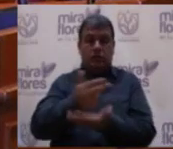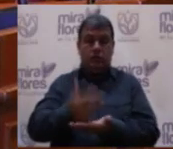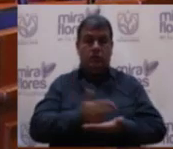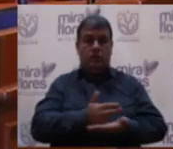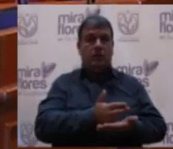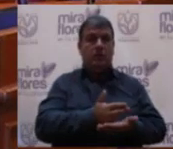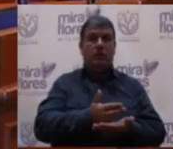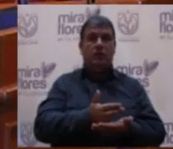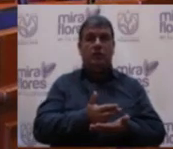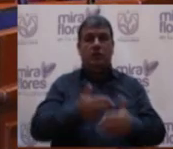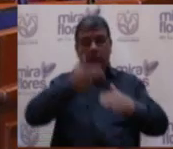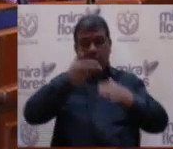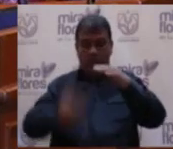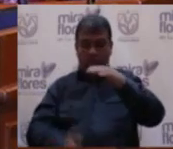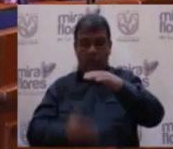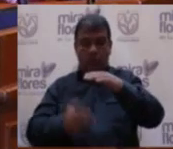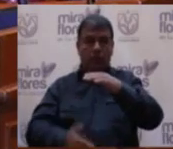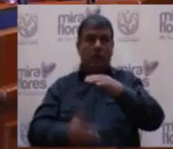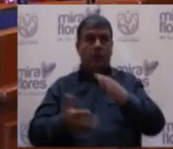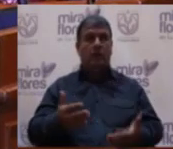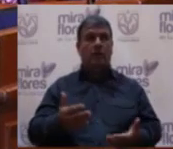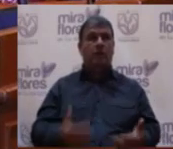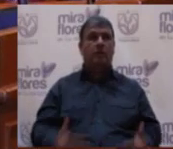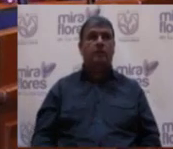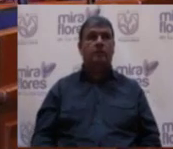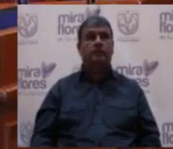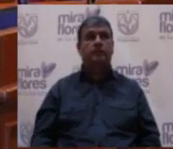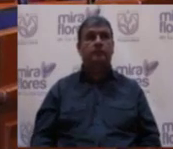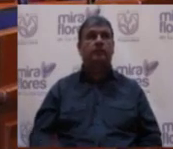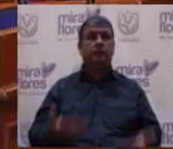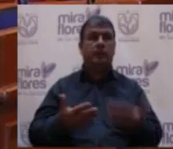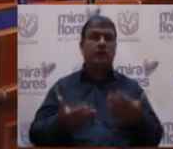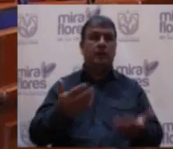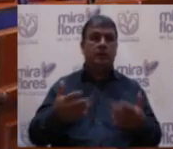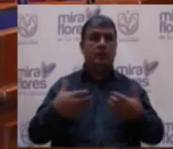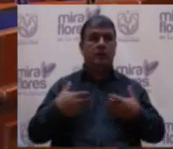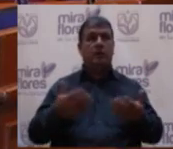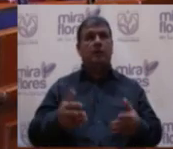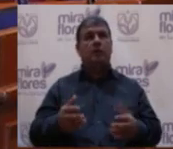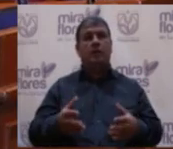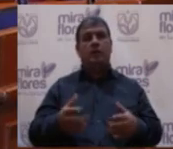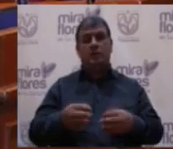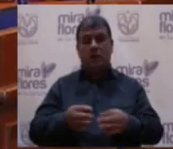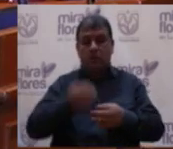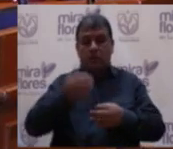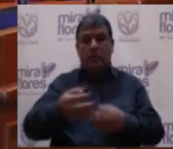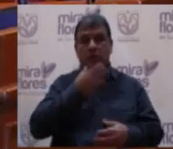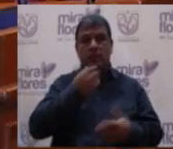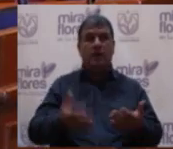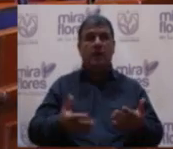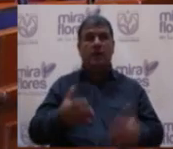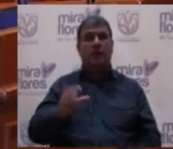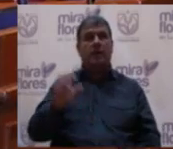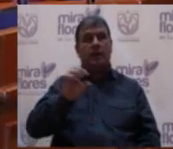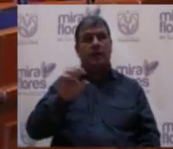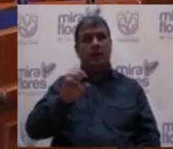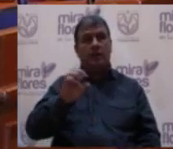estacionamiento bajo la posición peatonal, ¿no? Esto es empleado en diciembre, entonces ya en enero ya.